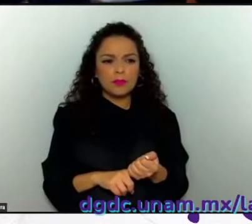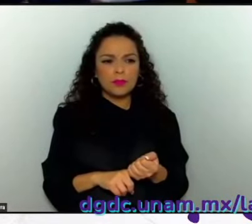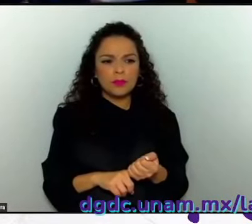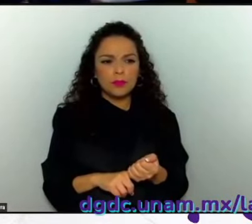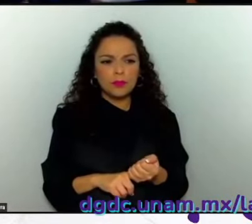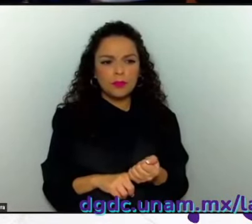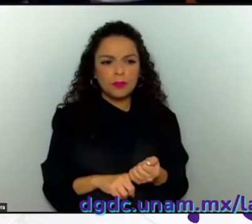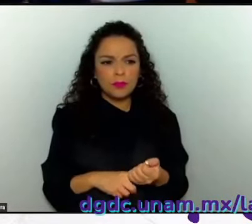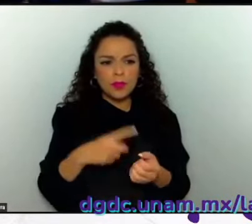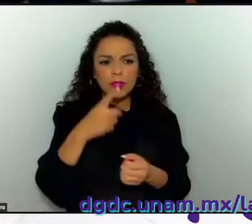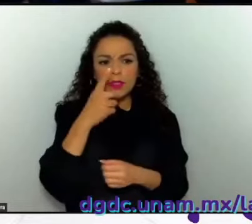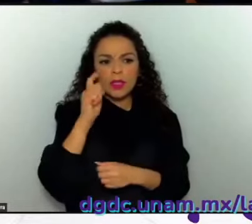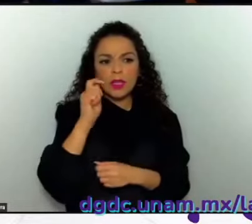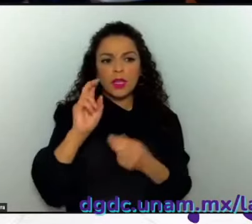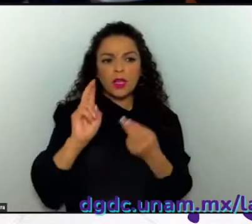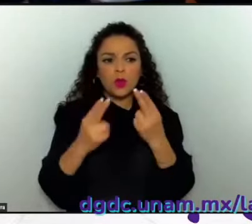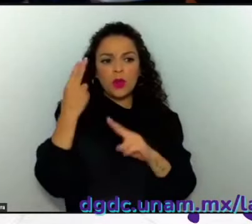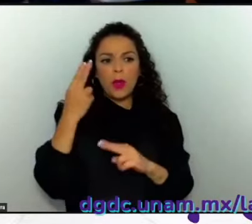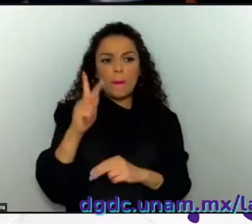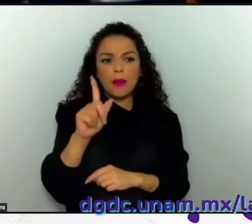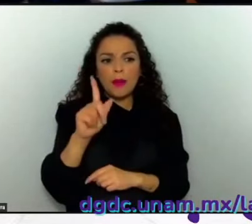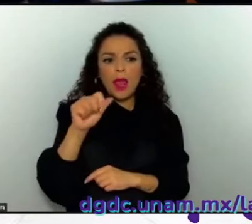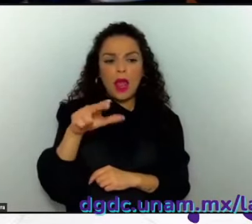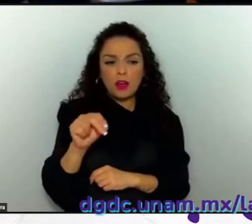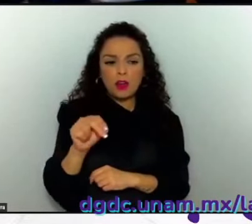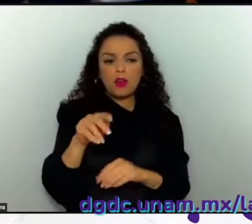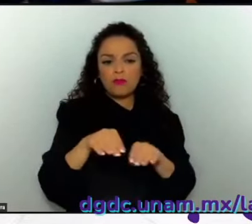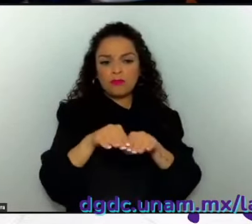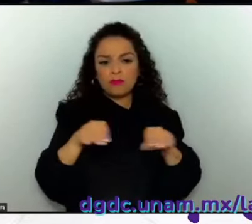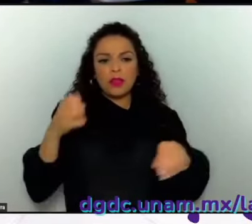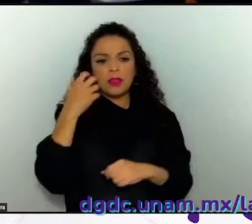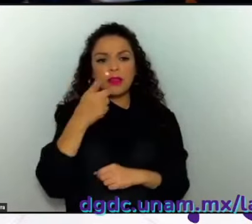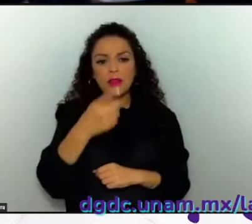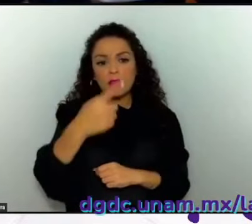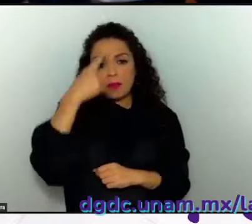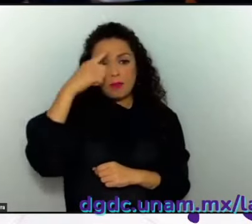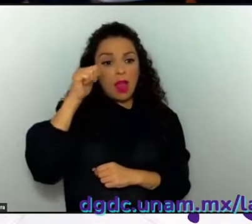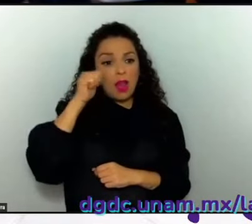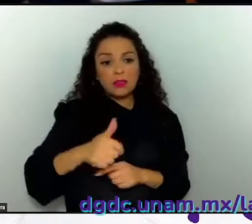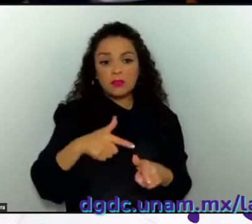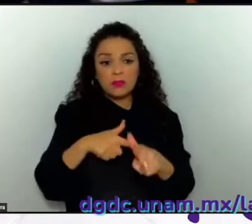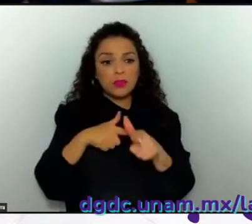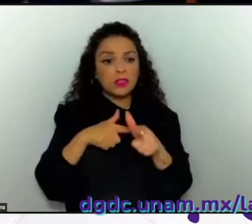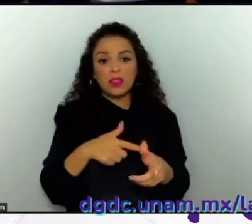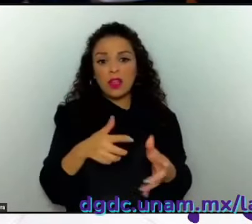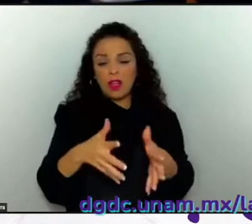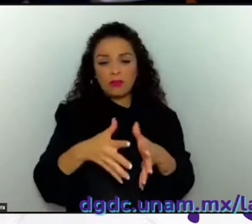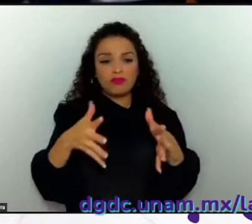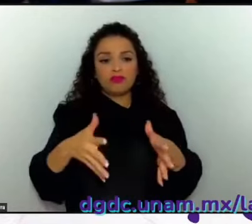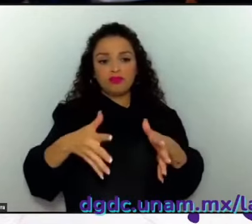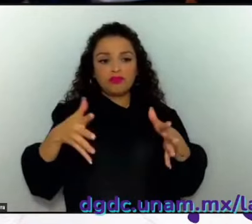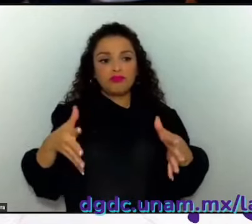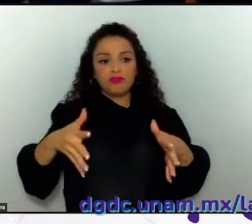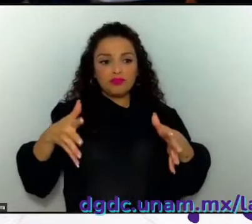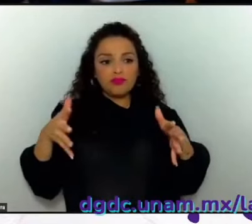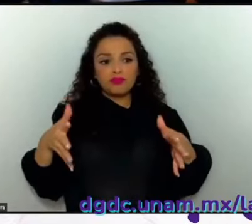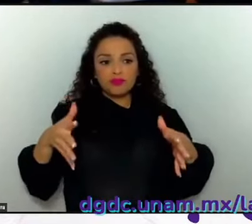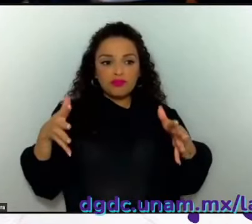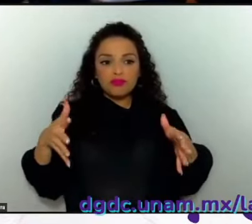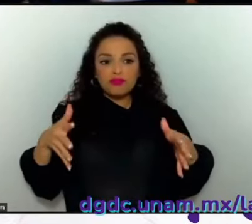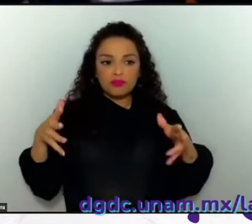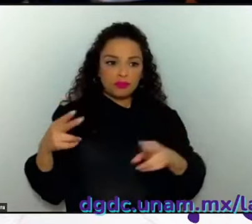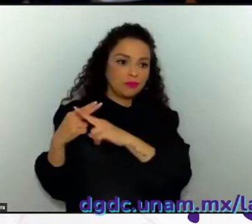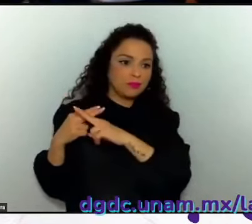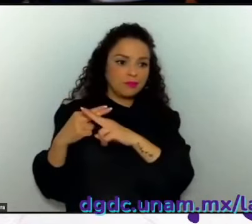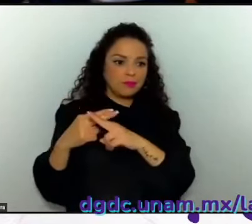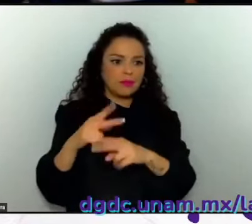un universo plano y por lo tanto se expandiría para siempre. Creo que son datos recientes, ¿verdad? De Planck,